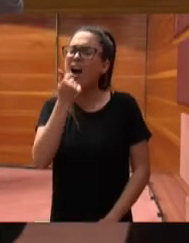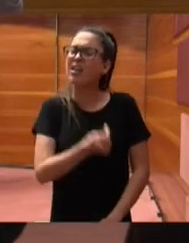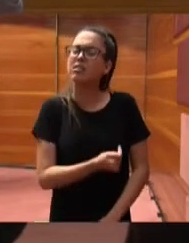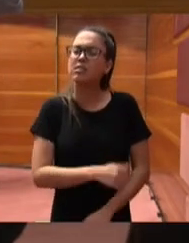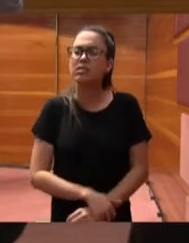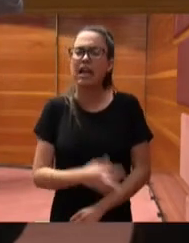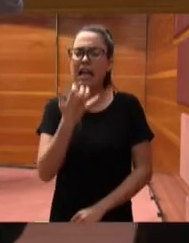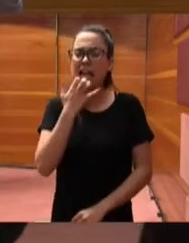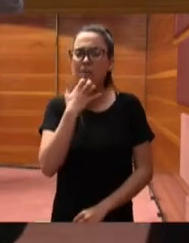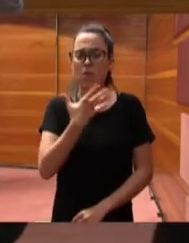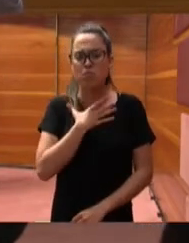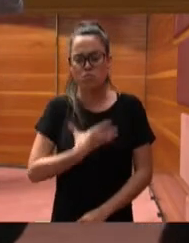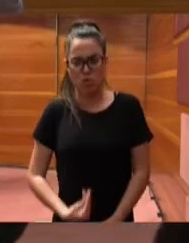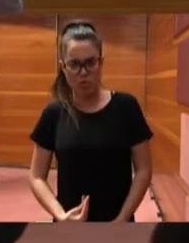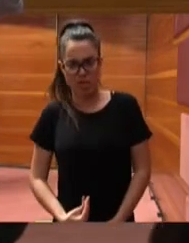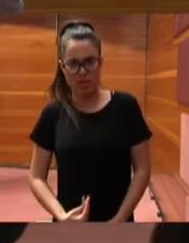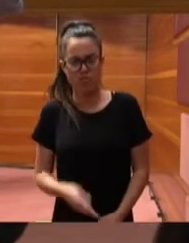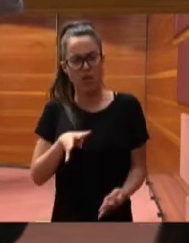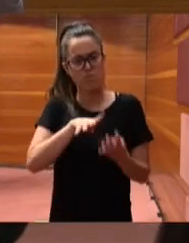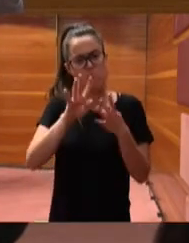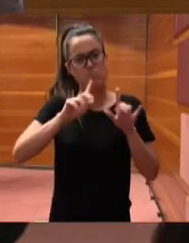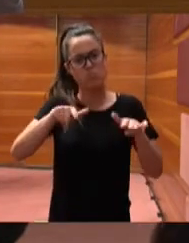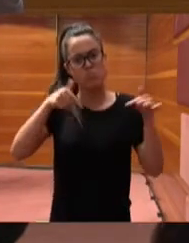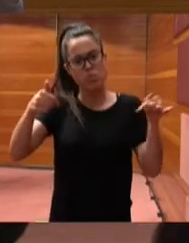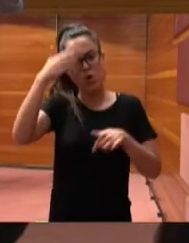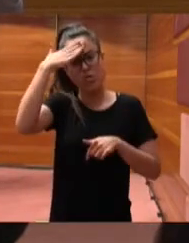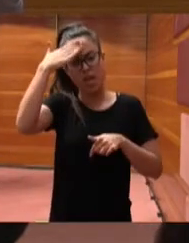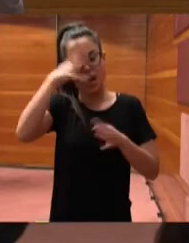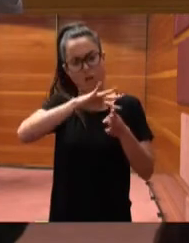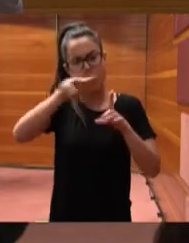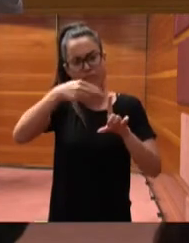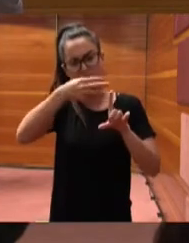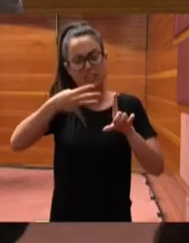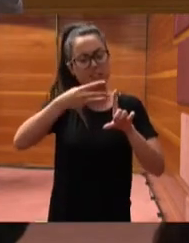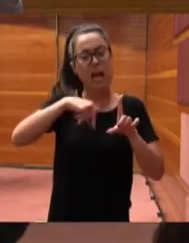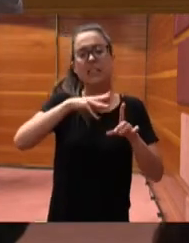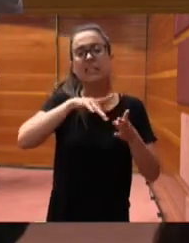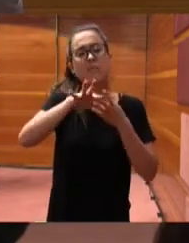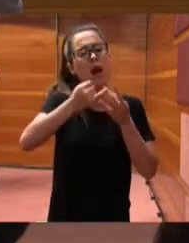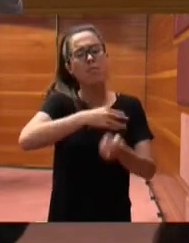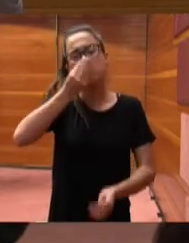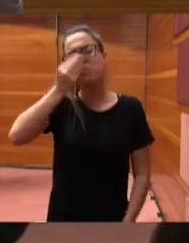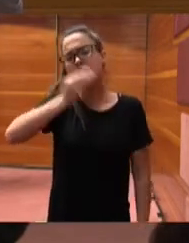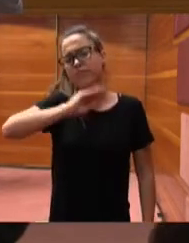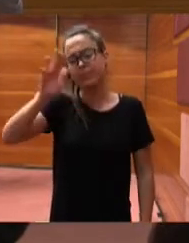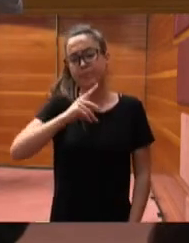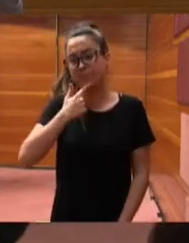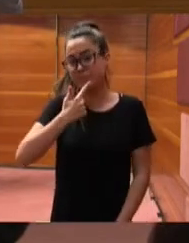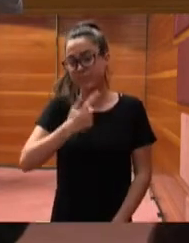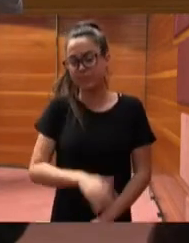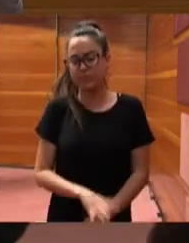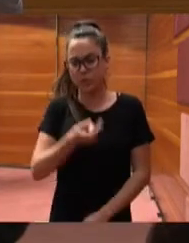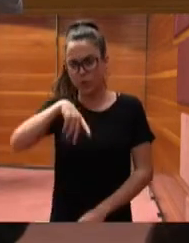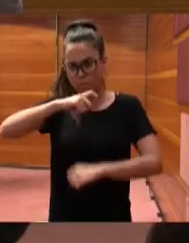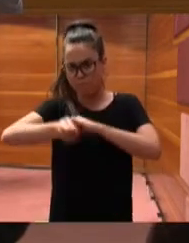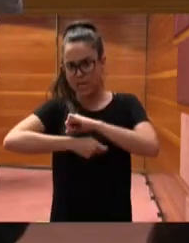un ejemplo de Murcia, ¿no? Que era el portal de transparencia con mejor nota, mejor calificativo. ¿Habéis visto en